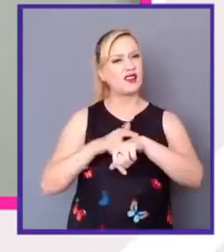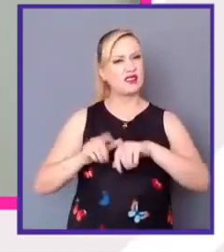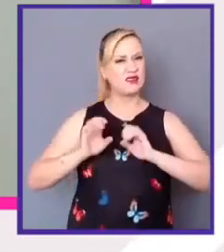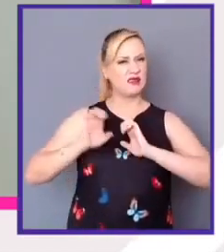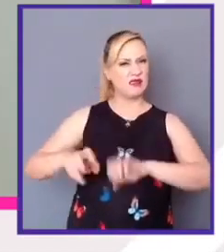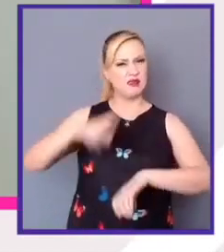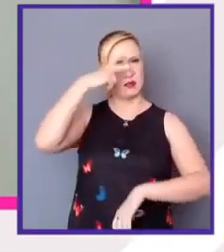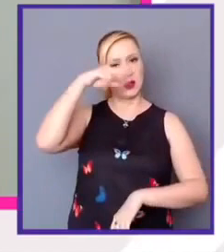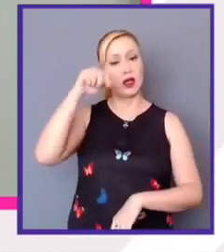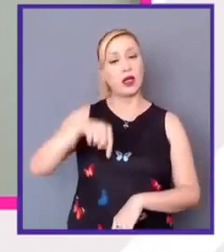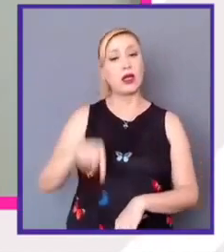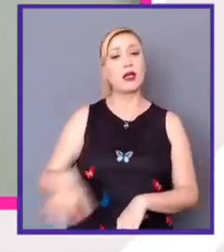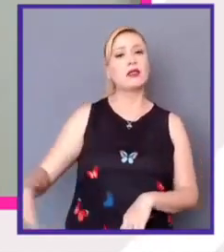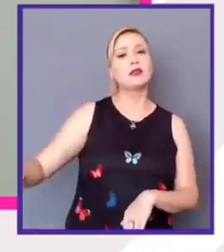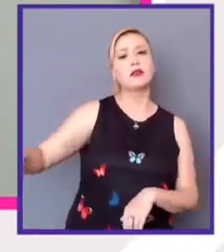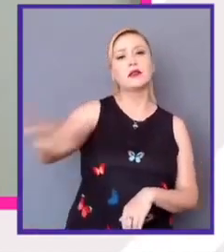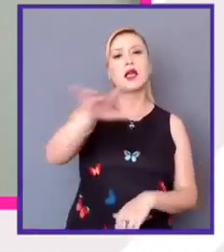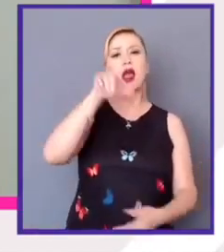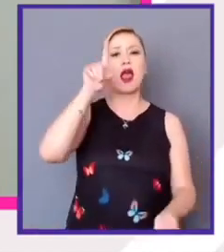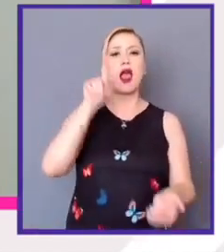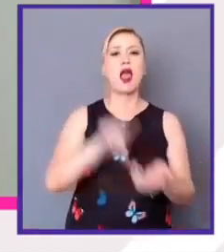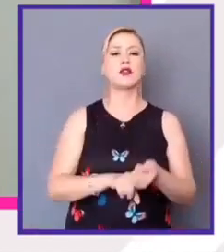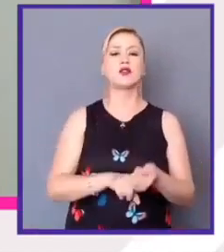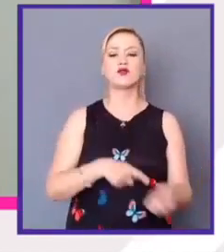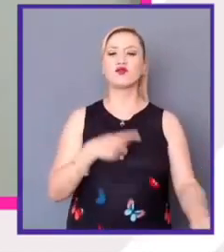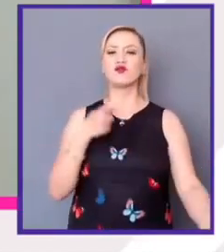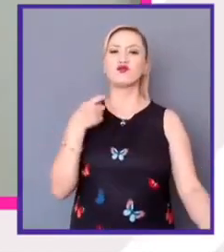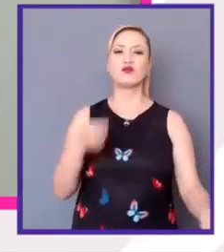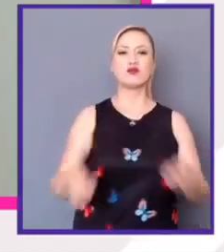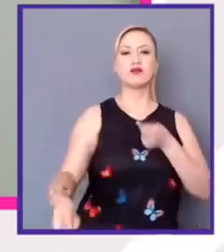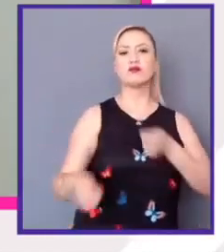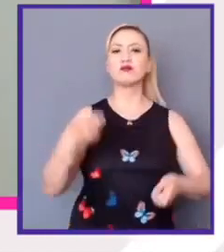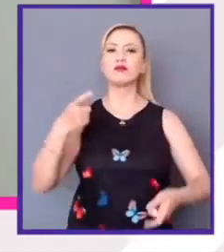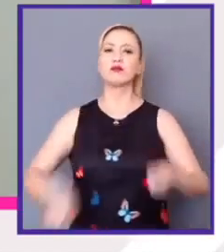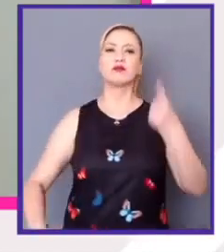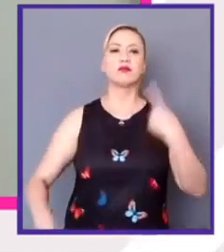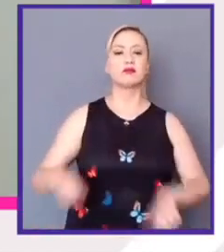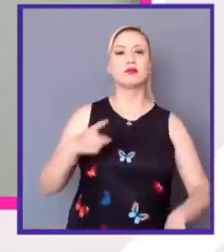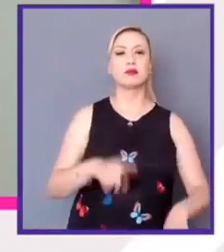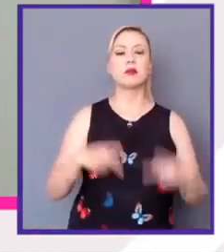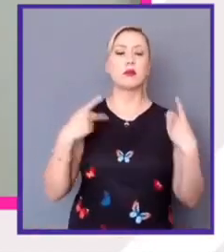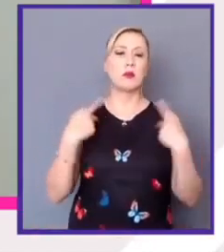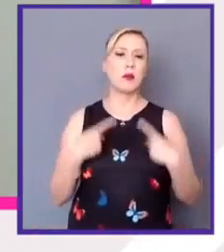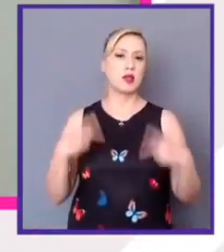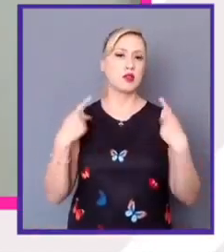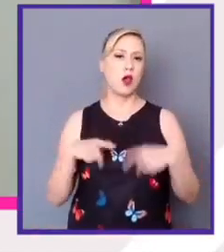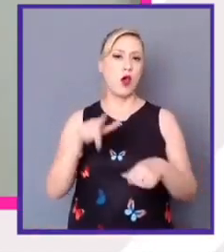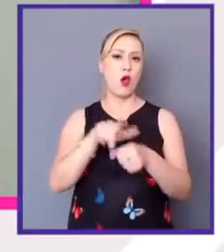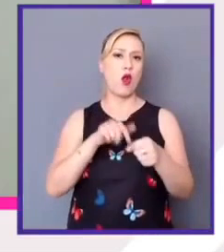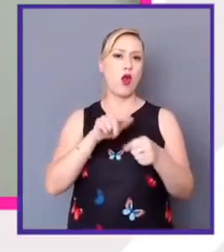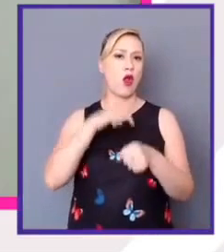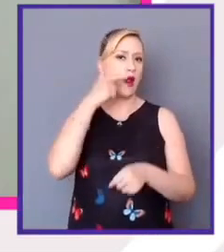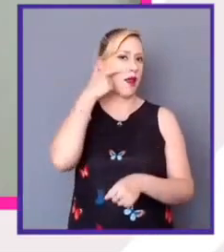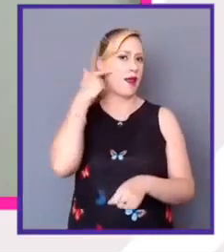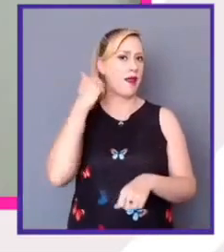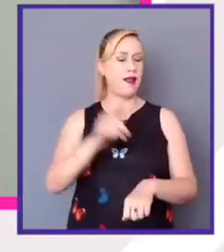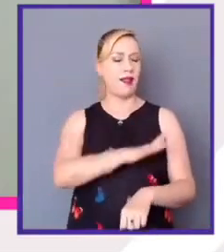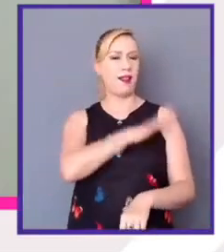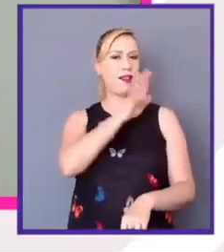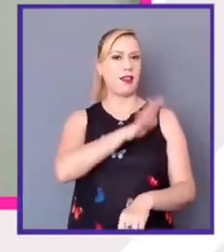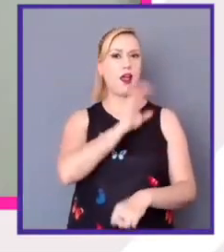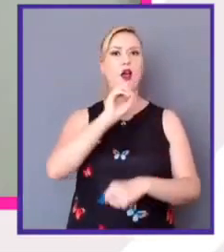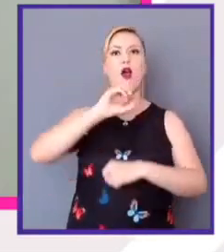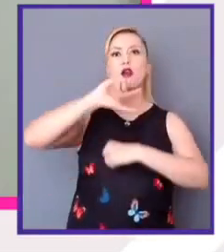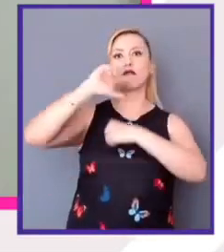organiza el poder entre las personas, mediante una jerarquía en la que las personas de tono de piel más claro y fenotípico europeo